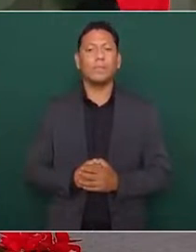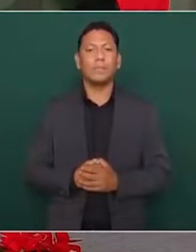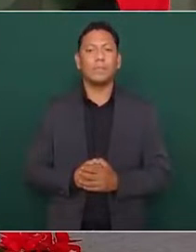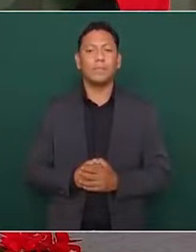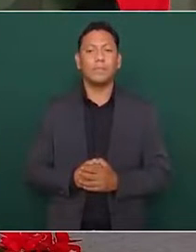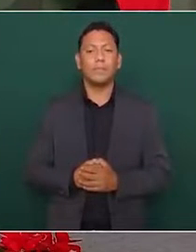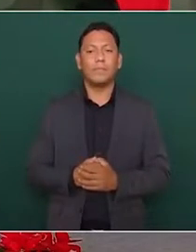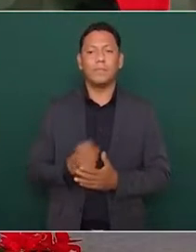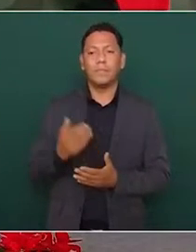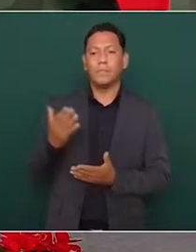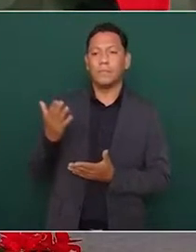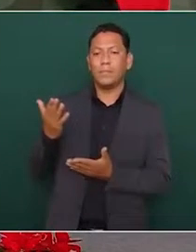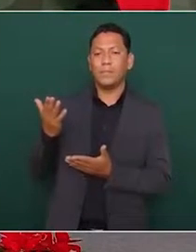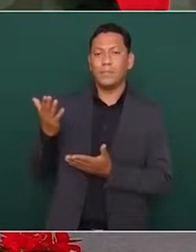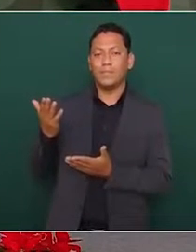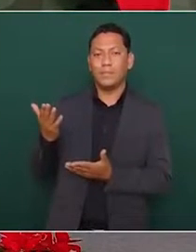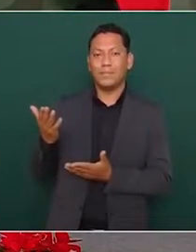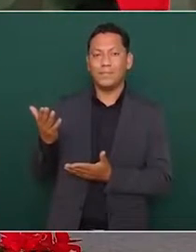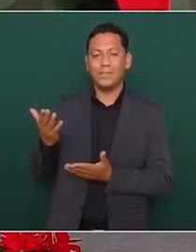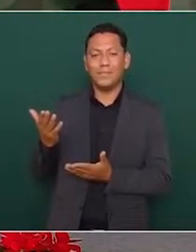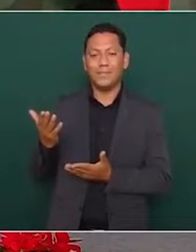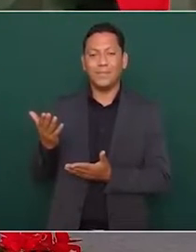20.345. ¿Y el de Tepeitán?